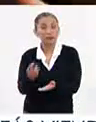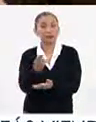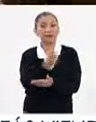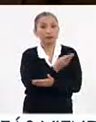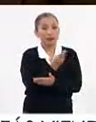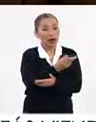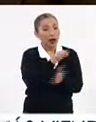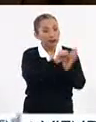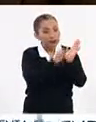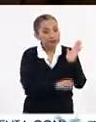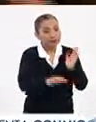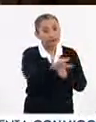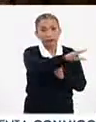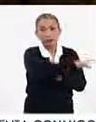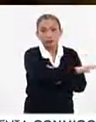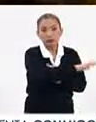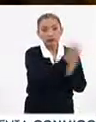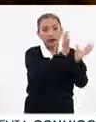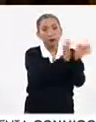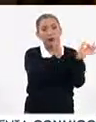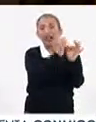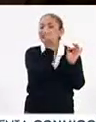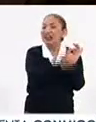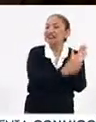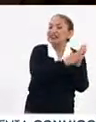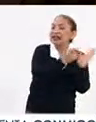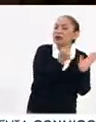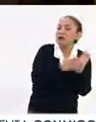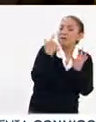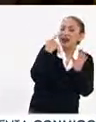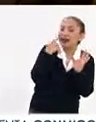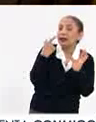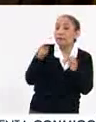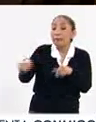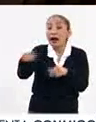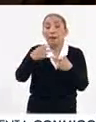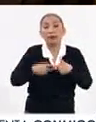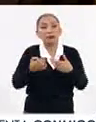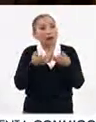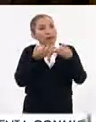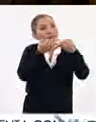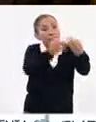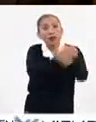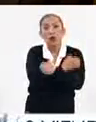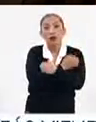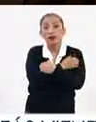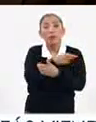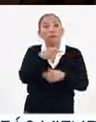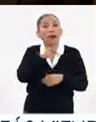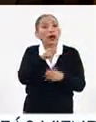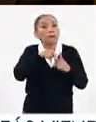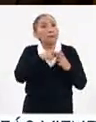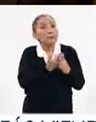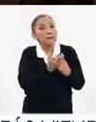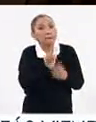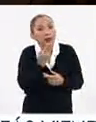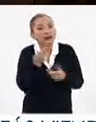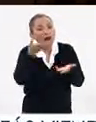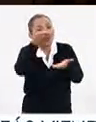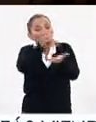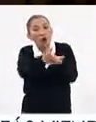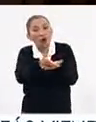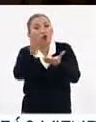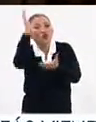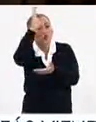buen sistema de explicación de lo que hay en los libros. Supongo que eso forma parte de la educación, pero empieza a entrar en el terreno de